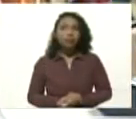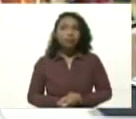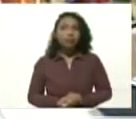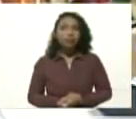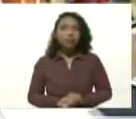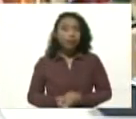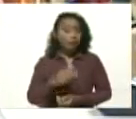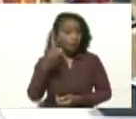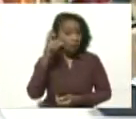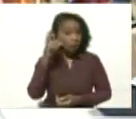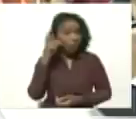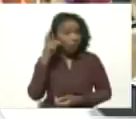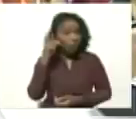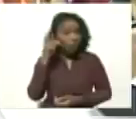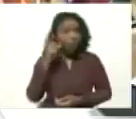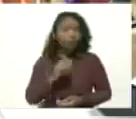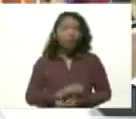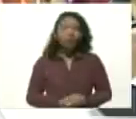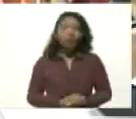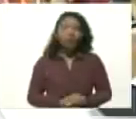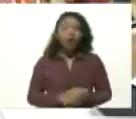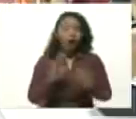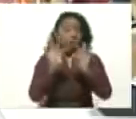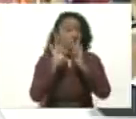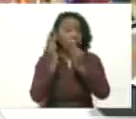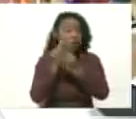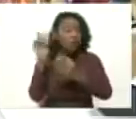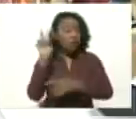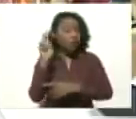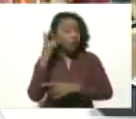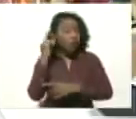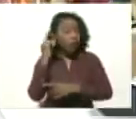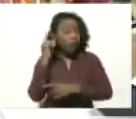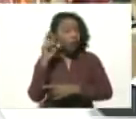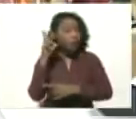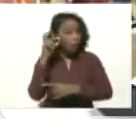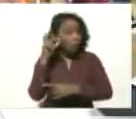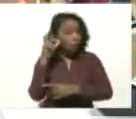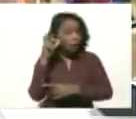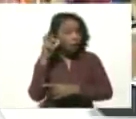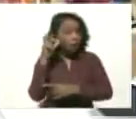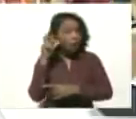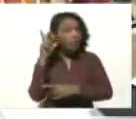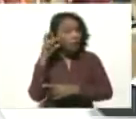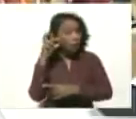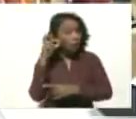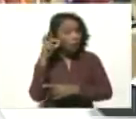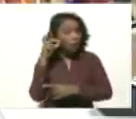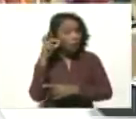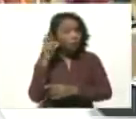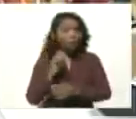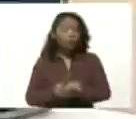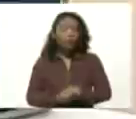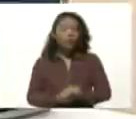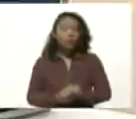¿Están escuchando? La familia venezolana, ¿están escuchando? ¿Ah? ¿Están escuchando?